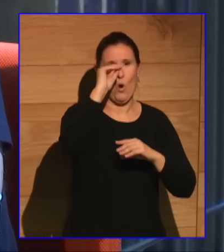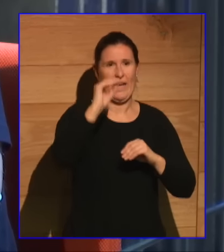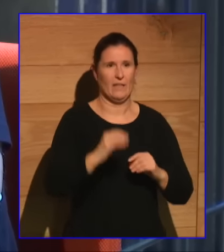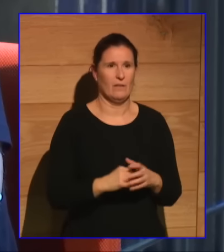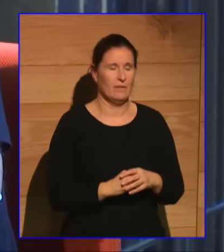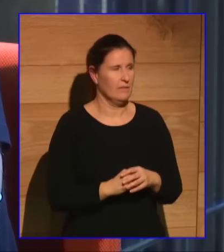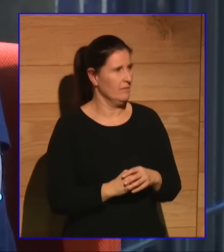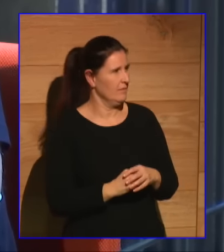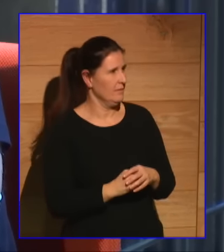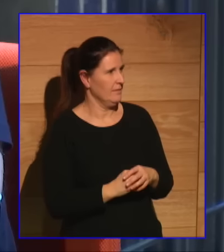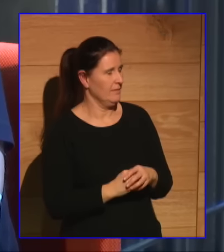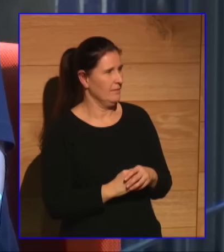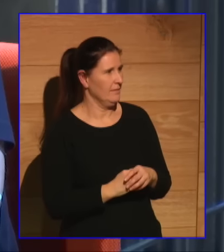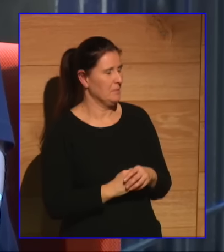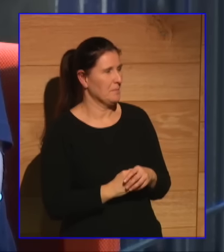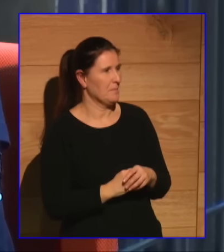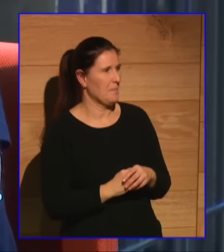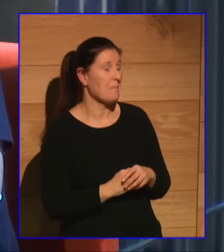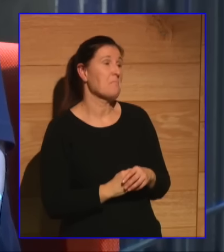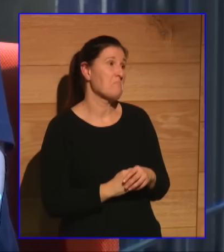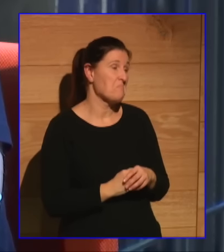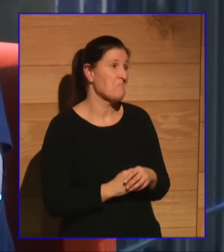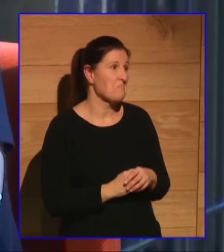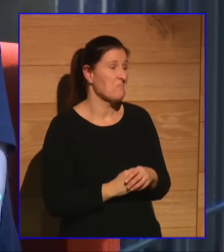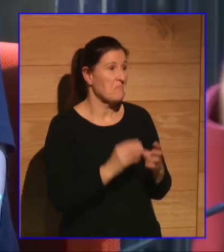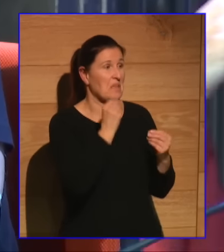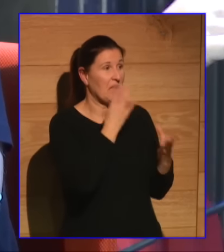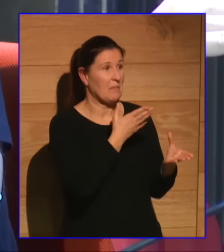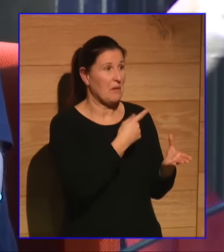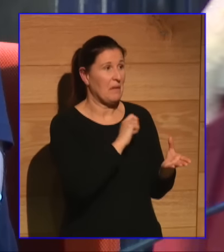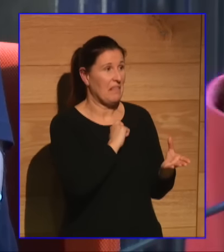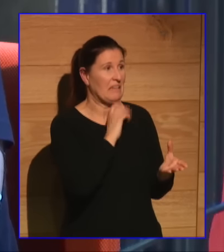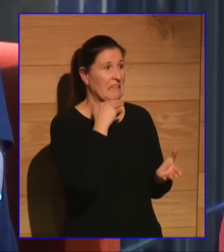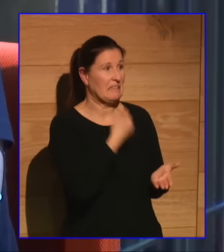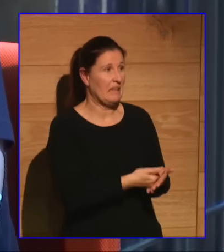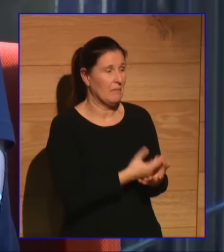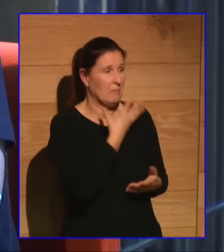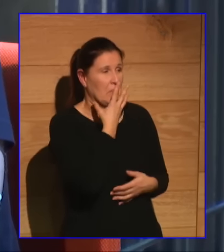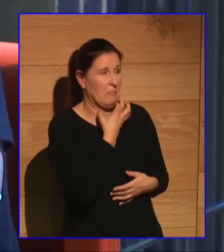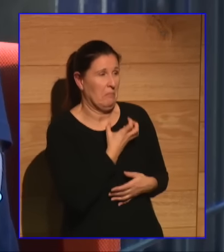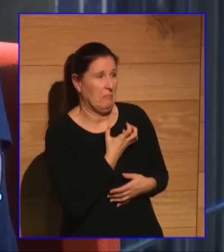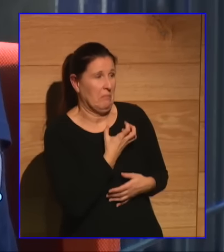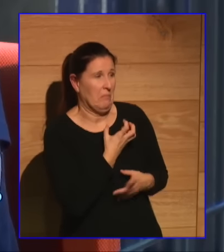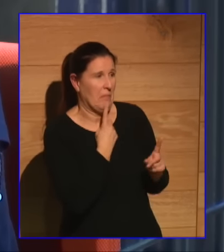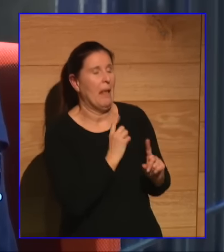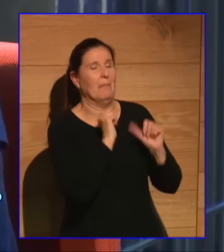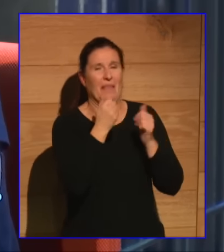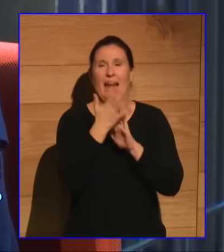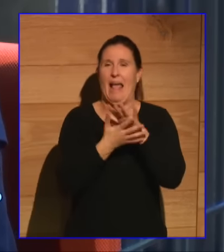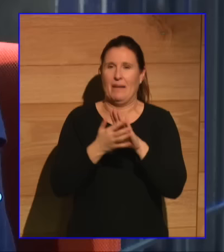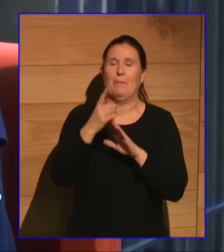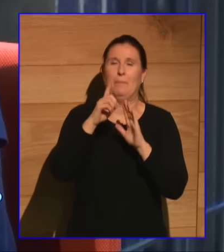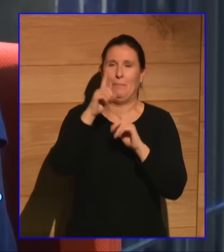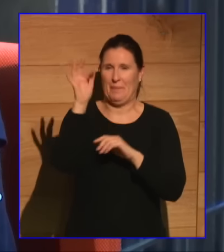el chiste, ¿eh? Mm. Mira, está guay porque nos pone tristes para hablar de la lista de Schindler. Sí, gracias, sí. Juan. Aprovecha gracias, el tirón, Juan, Arturo. De